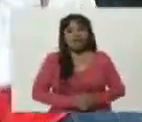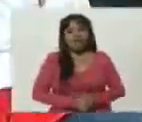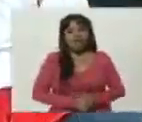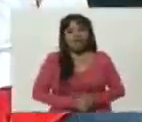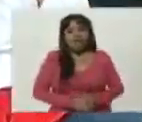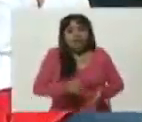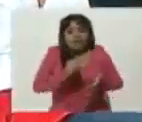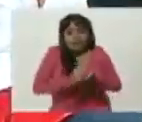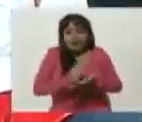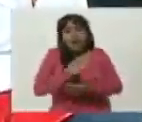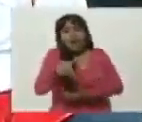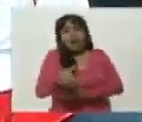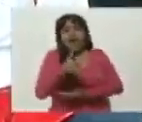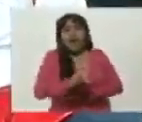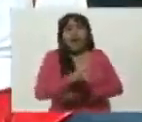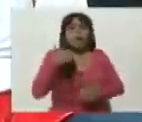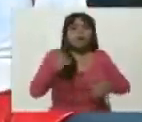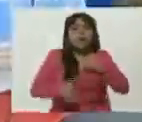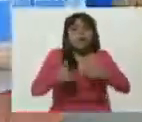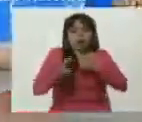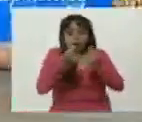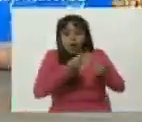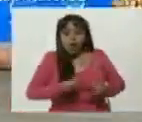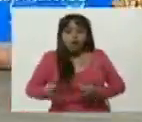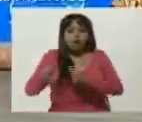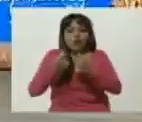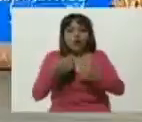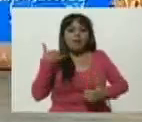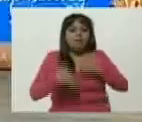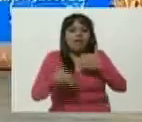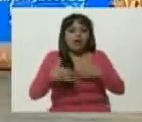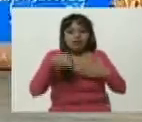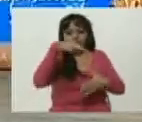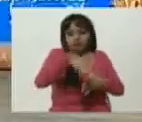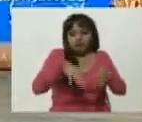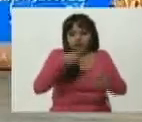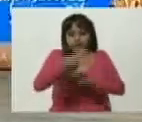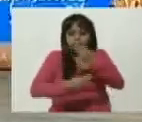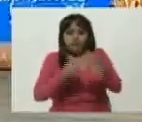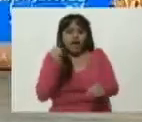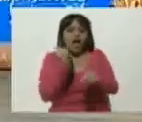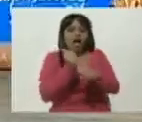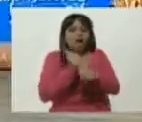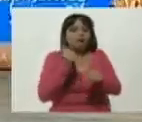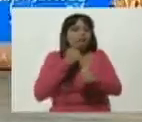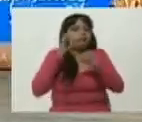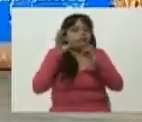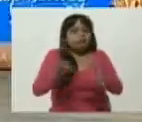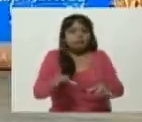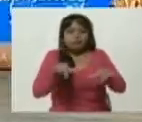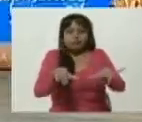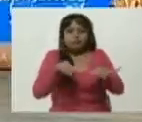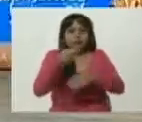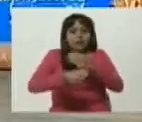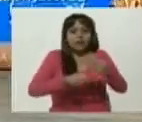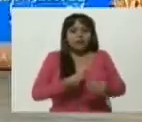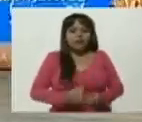Bueno, estamos aquí en miércoles de economía, miércoles productivo, precisamente